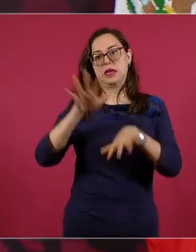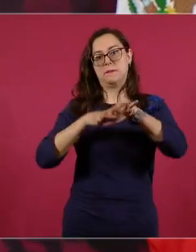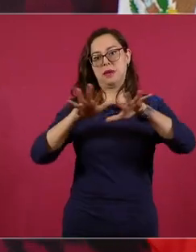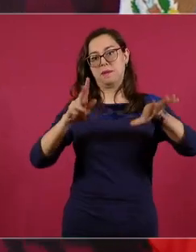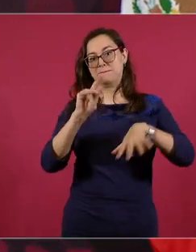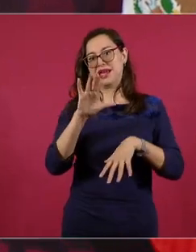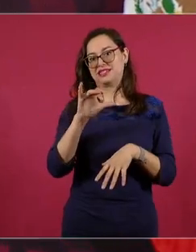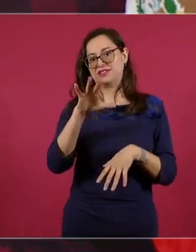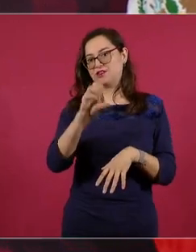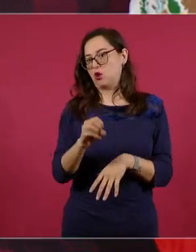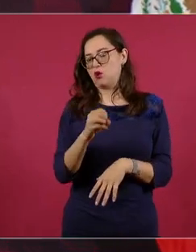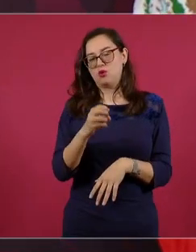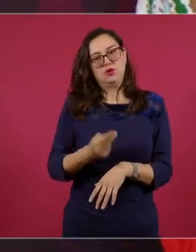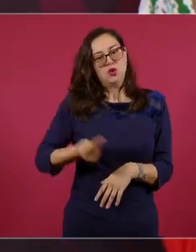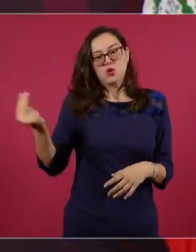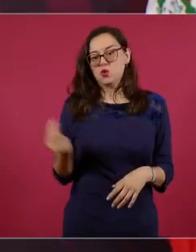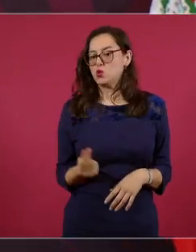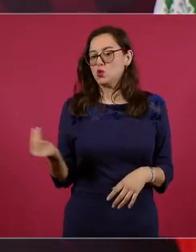Y